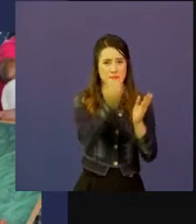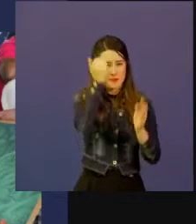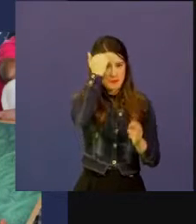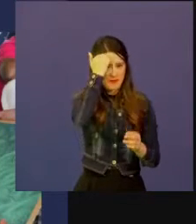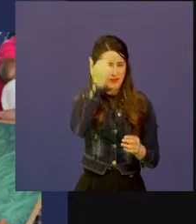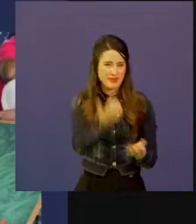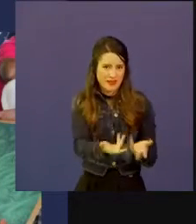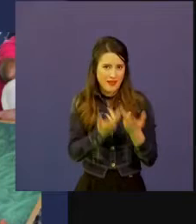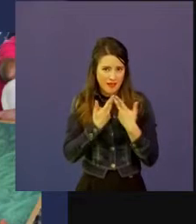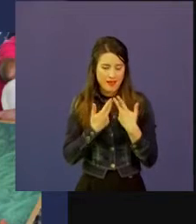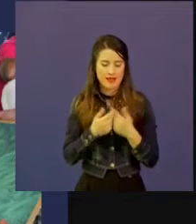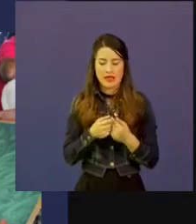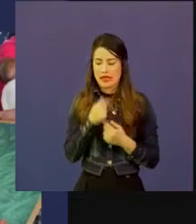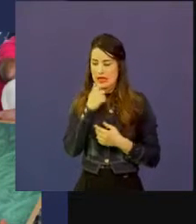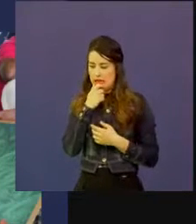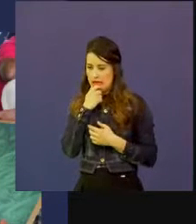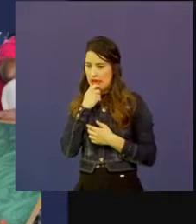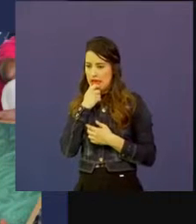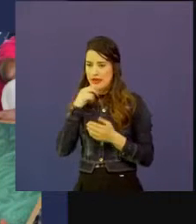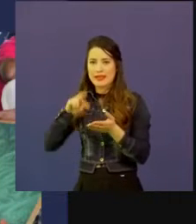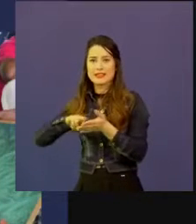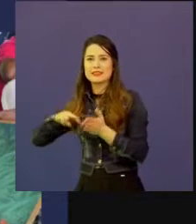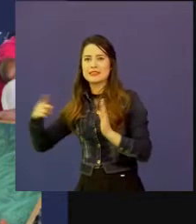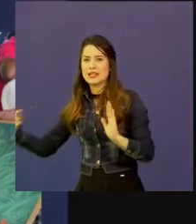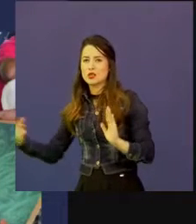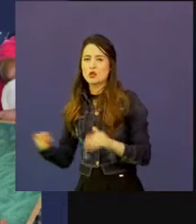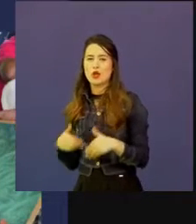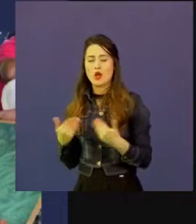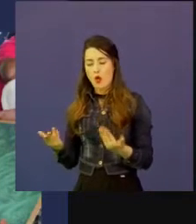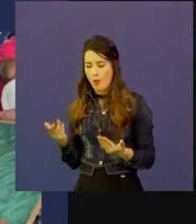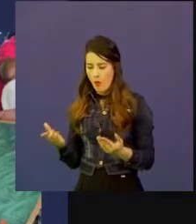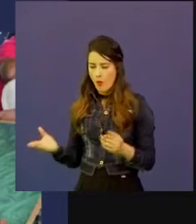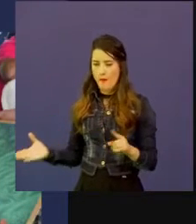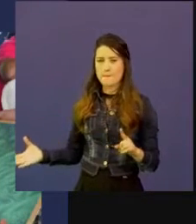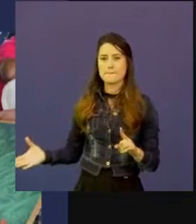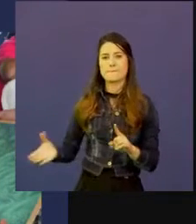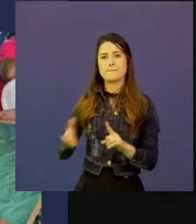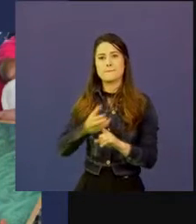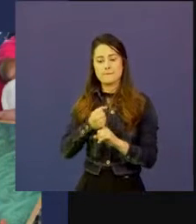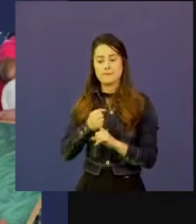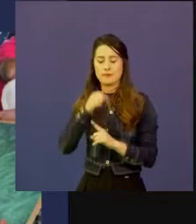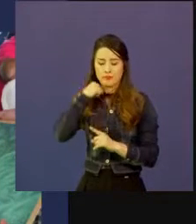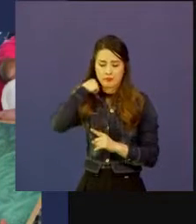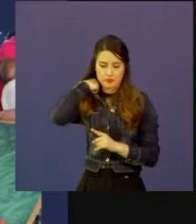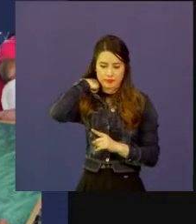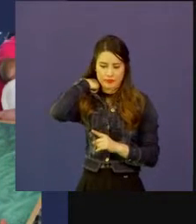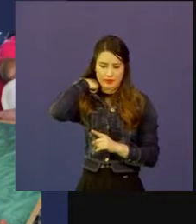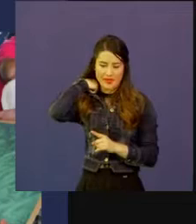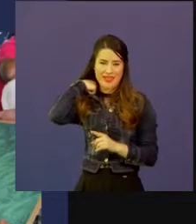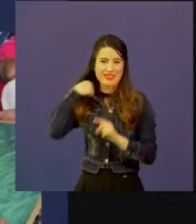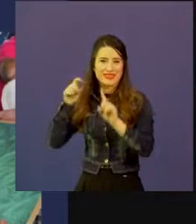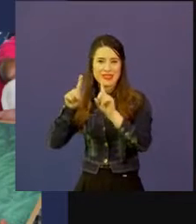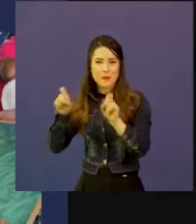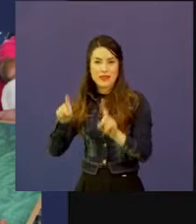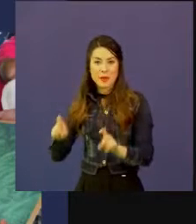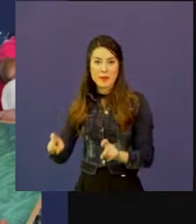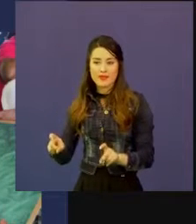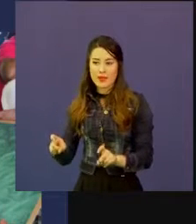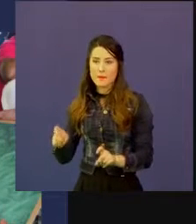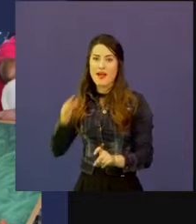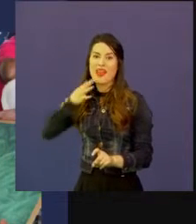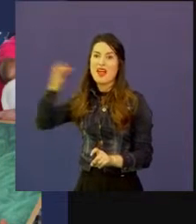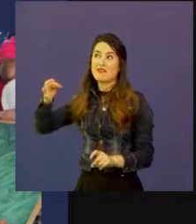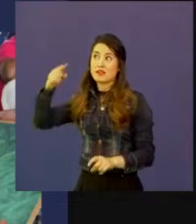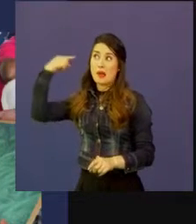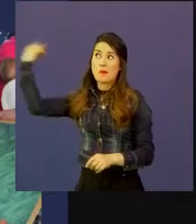componentes tecnológicos, y en este caso encontramos que podían ser visualizadas a través de desarrollos con realidad aumentada, y los incorporamos